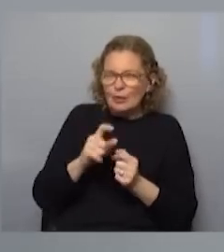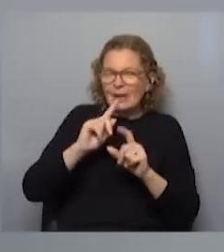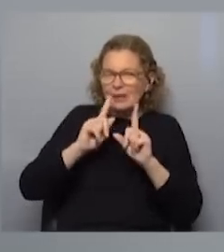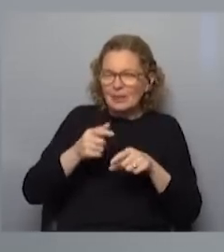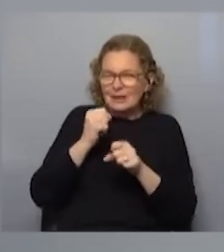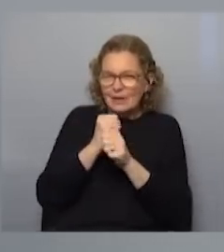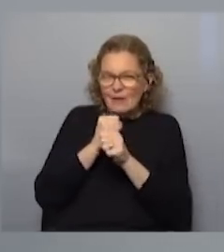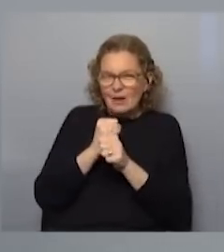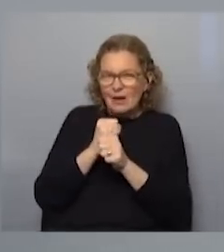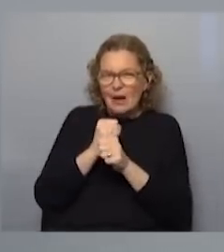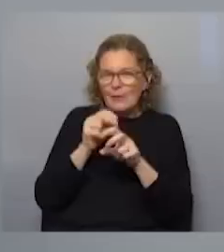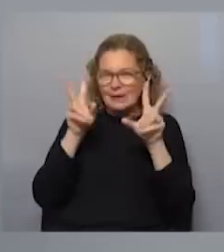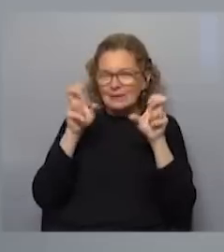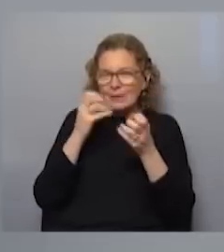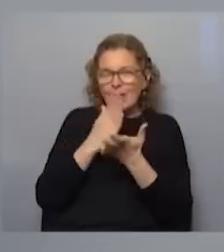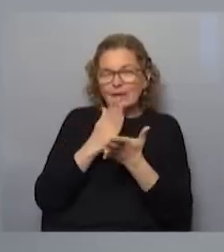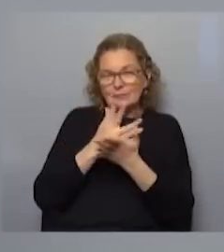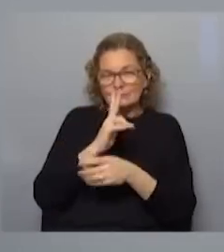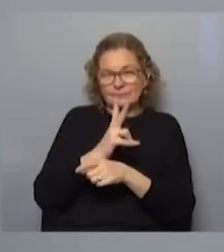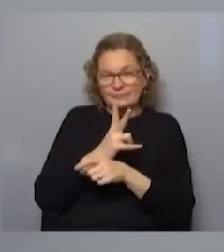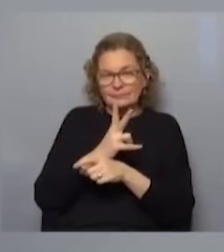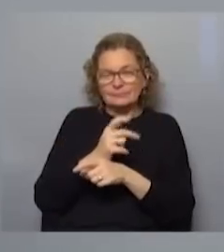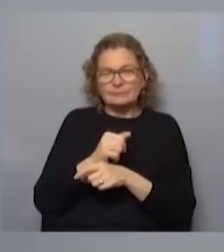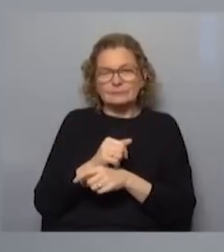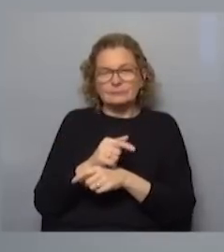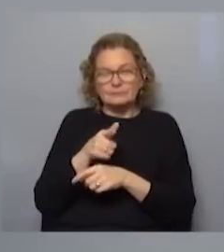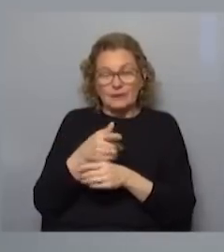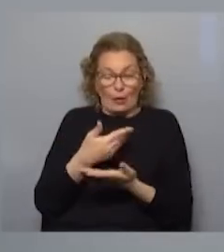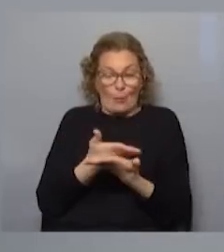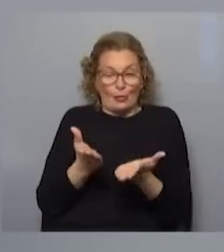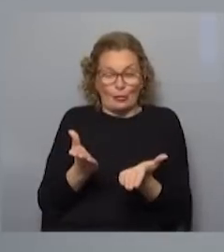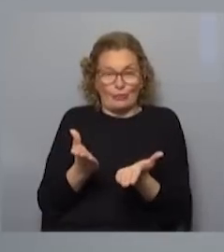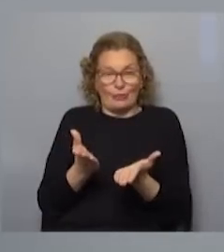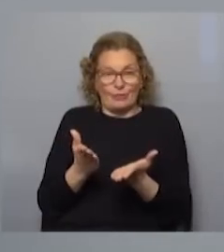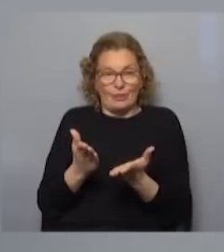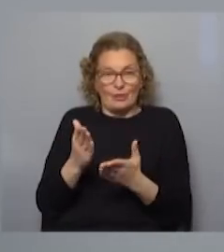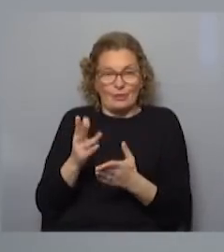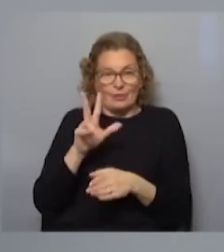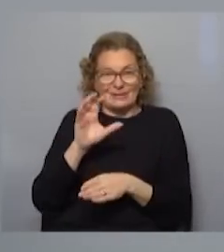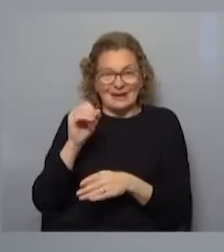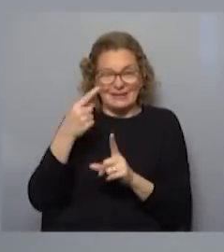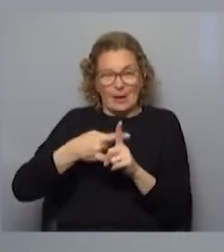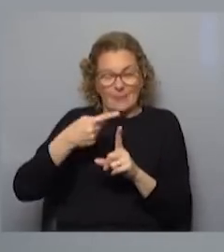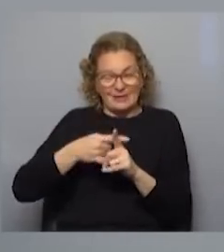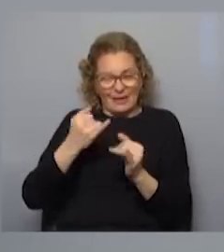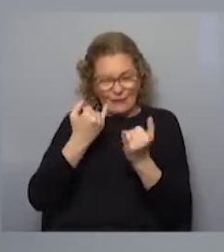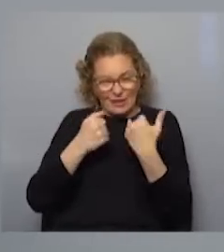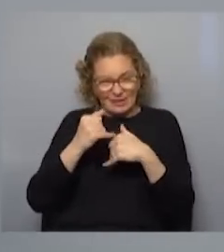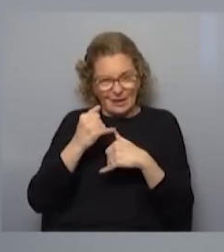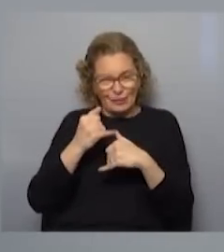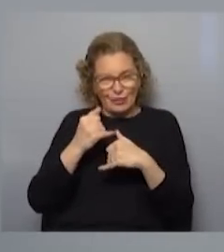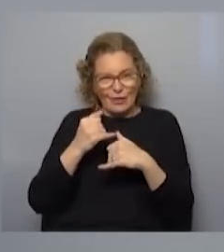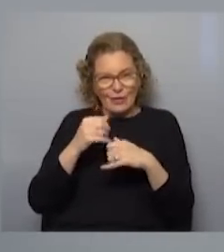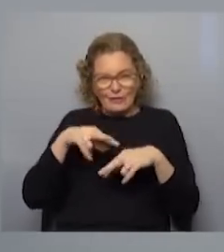trabajaban en todo el tema derechos humanos y eso se demostró a lo largo de los 30 meses de investigación en la comisión